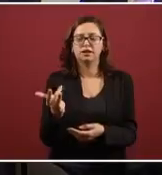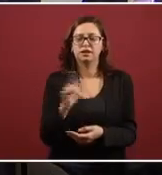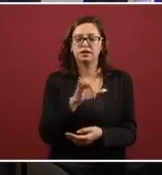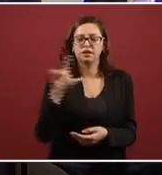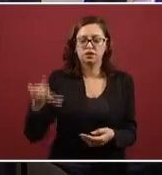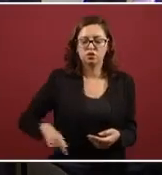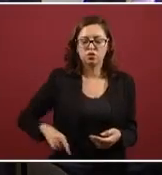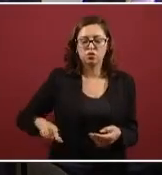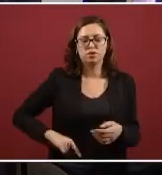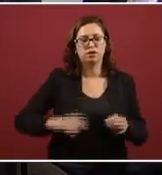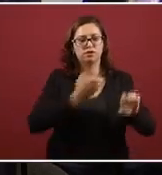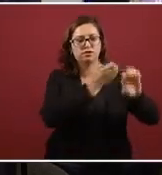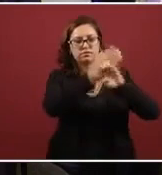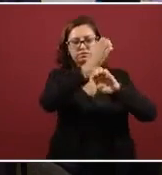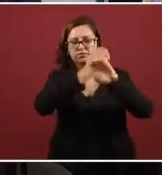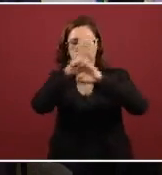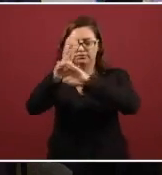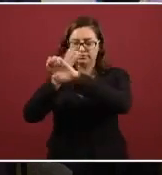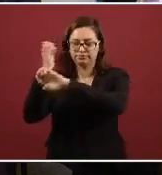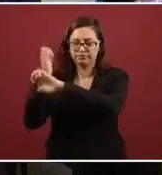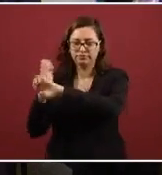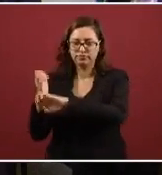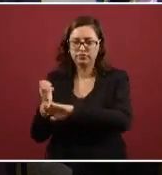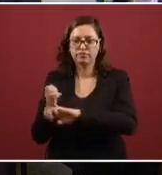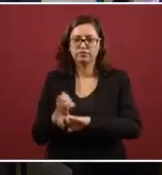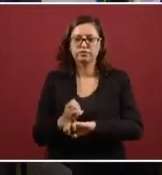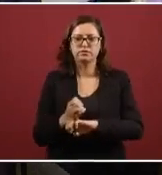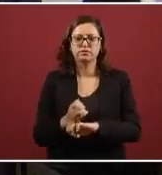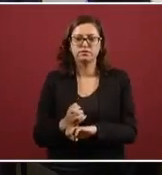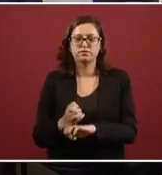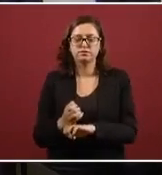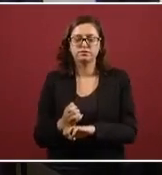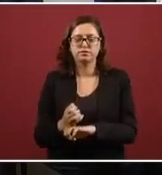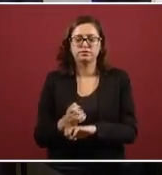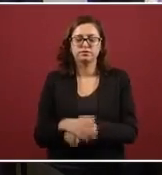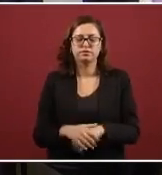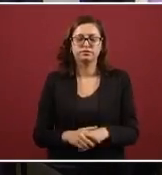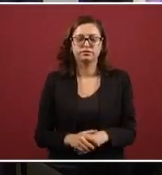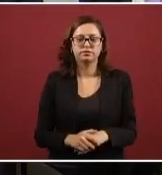gobiernos estatales de manera